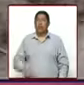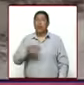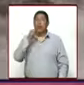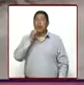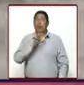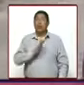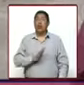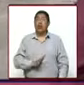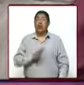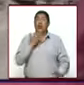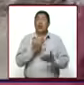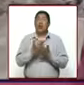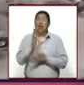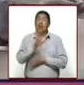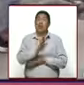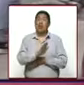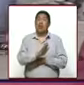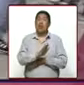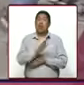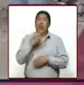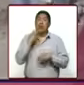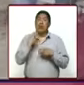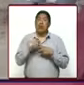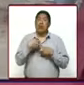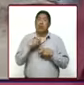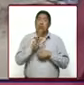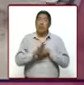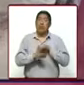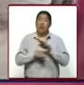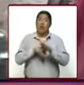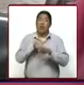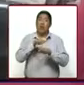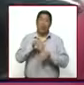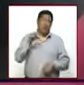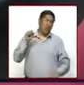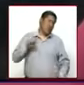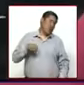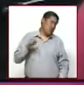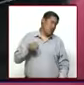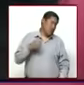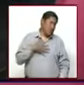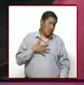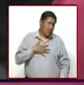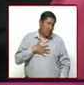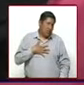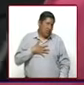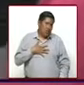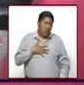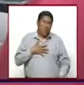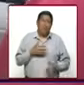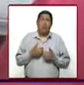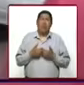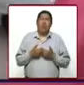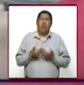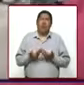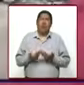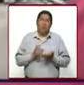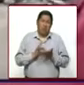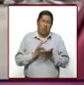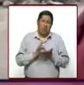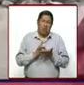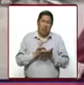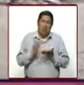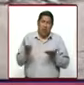Señora, buenas tardes. Complicado caminar ahorita, ¿no? Sí, papito lindo, no podemos, no estoy con medicamento